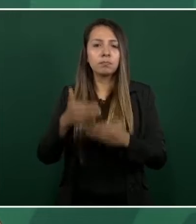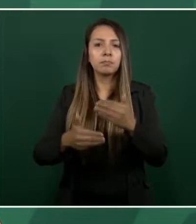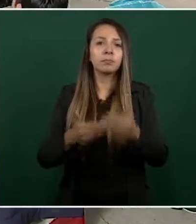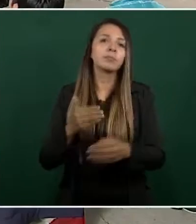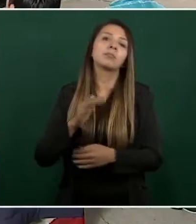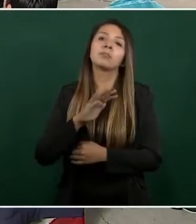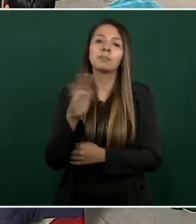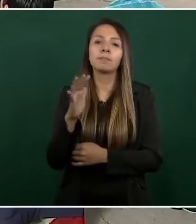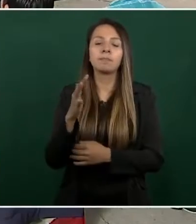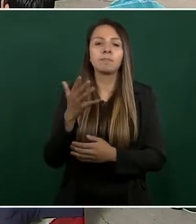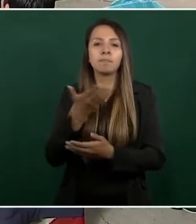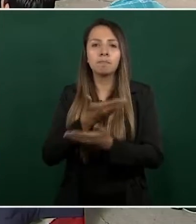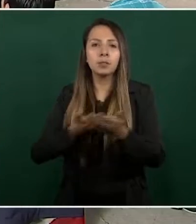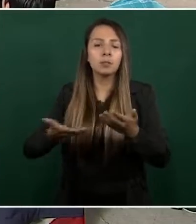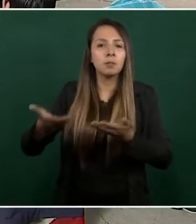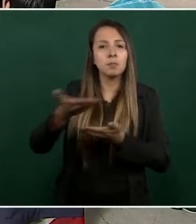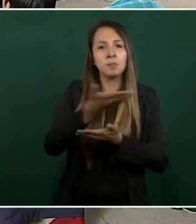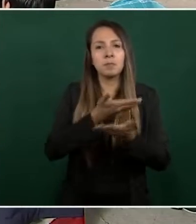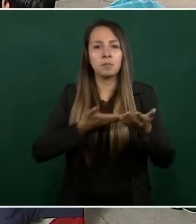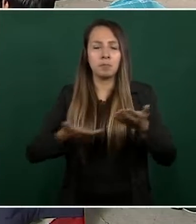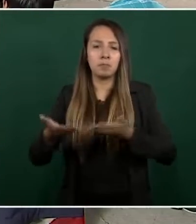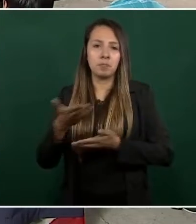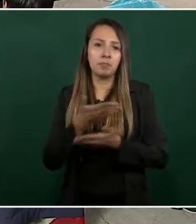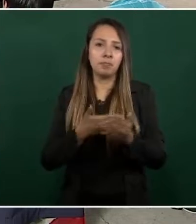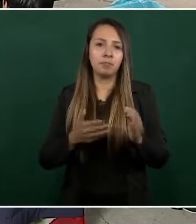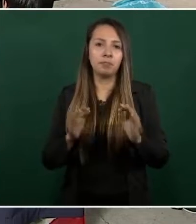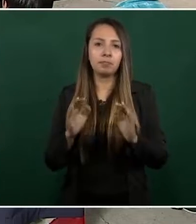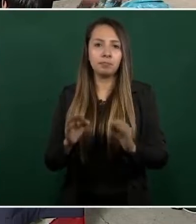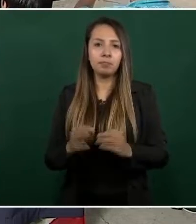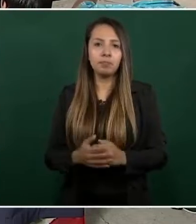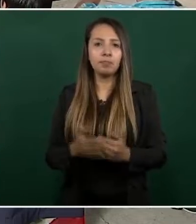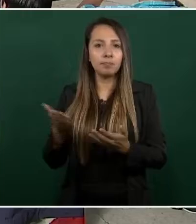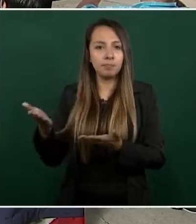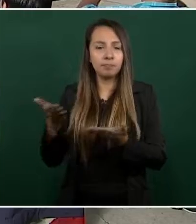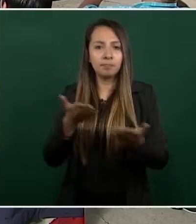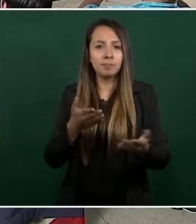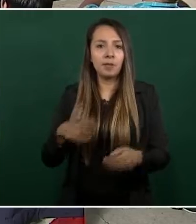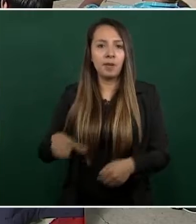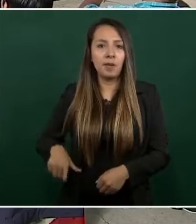tener este diálogo circular. Adelante, gobernador.